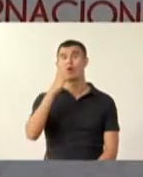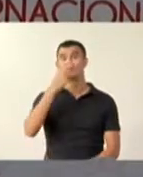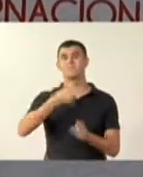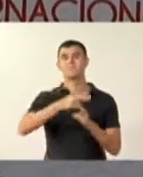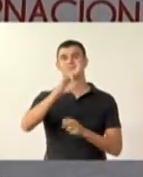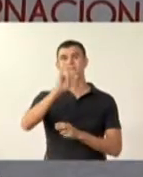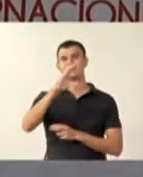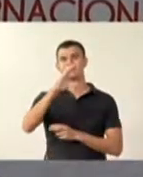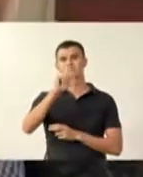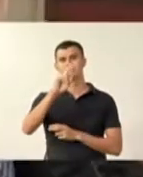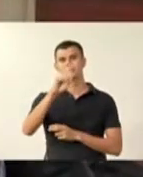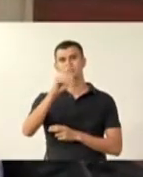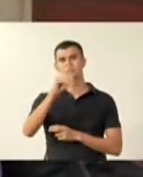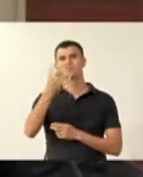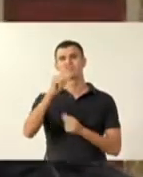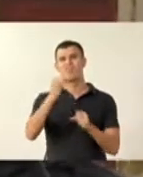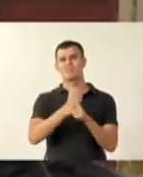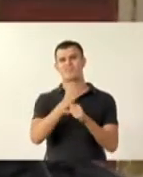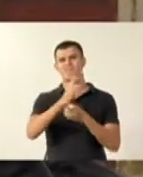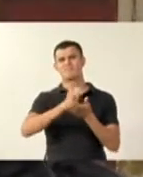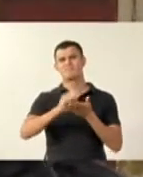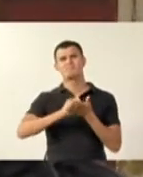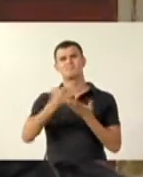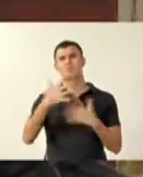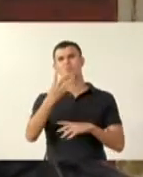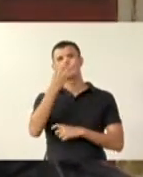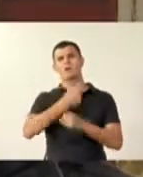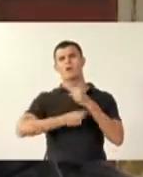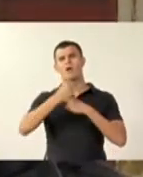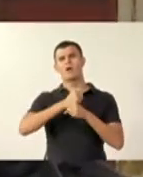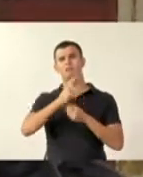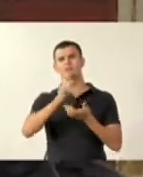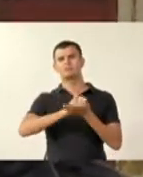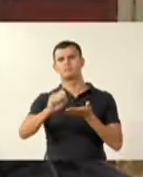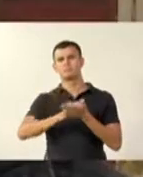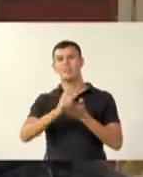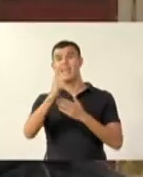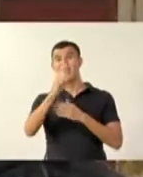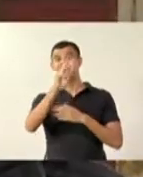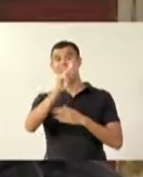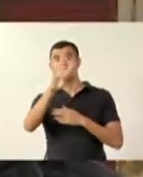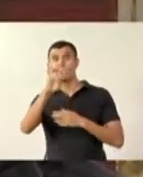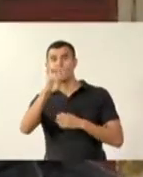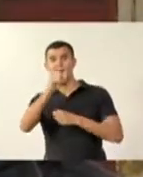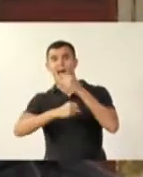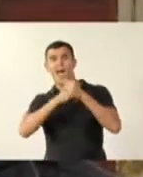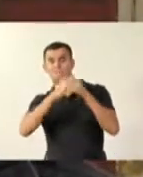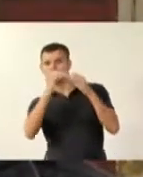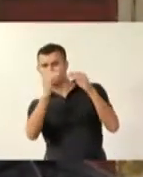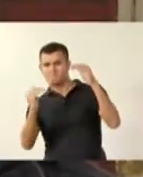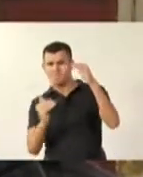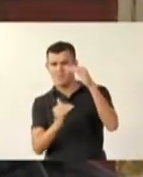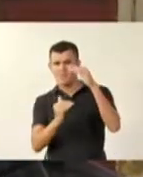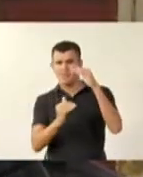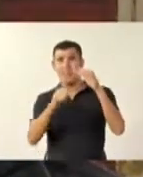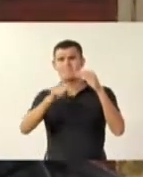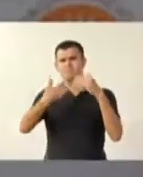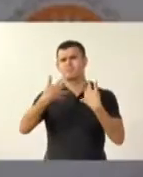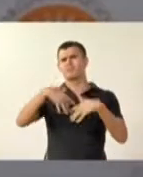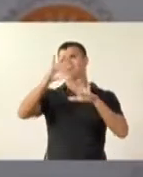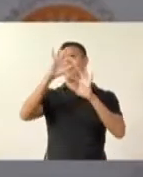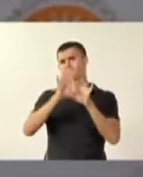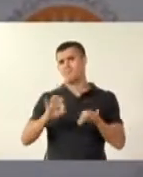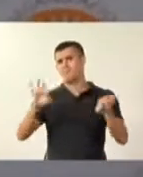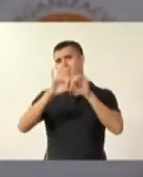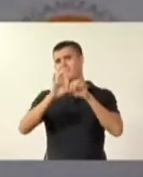Ricardo Silva Romero es un escritor que logró ser catalogado hace 4 años como uno de los escritores menores de 39 años más importantes de Latinoamérica.